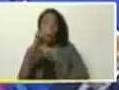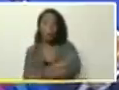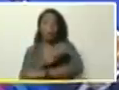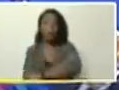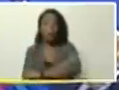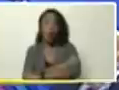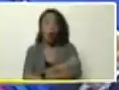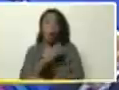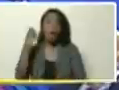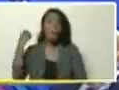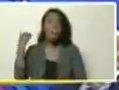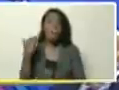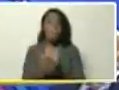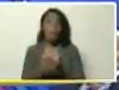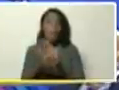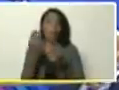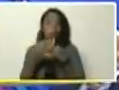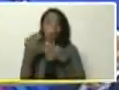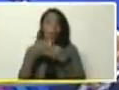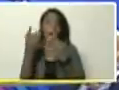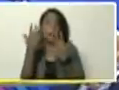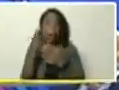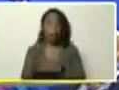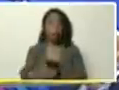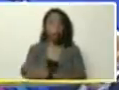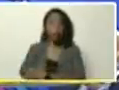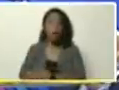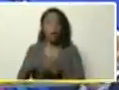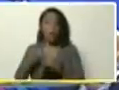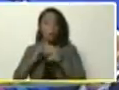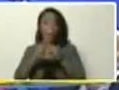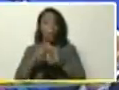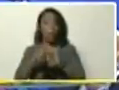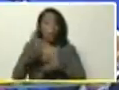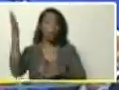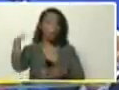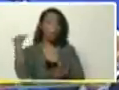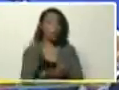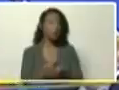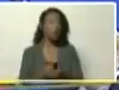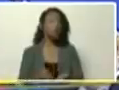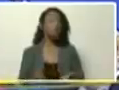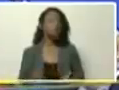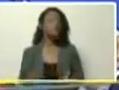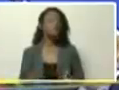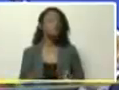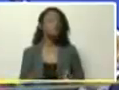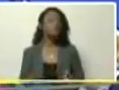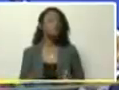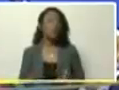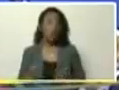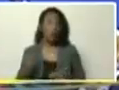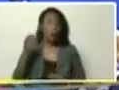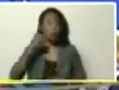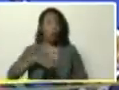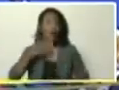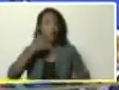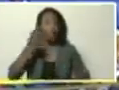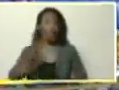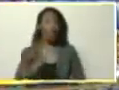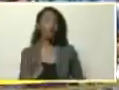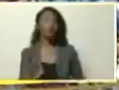mete $1,000 en la mano y ustedes creen que él se preste para traicionar. Es capaz, ¿verdad?